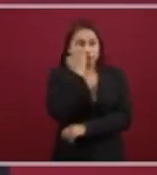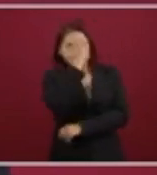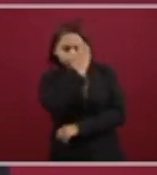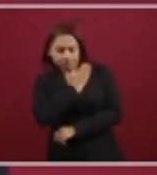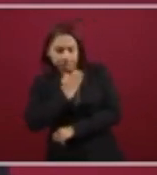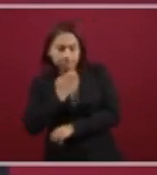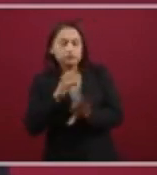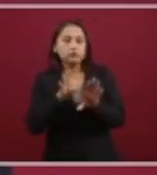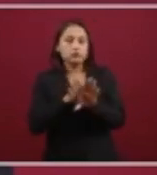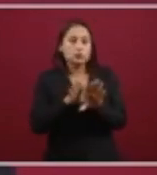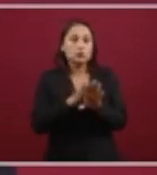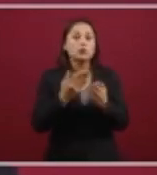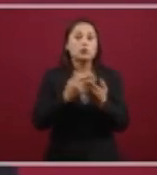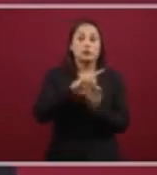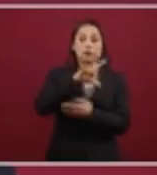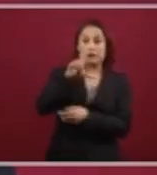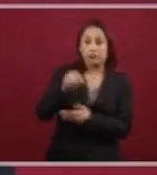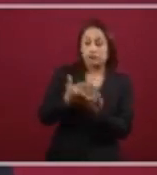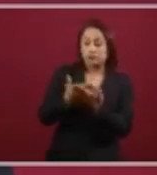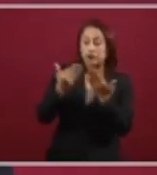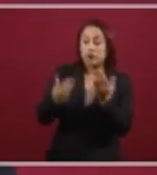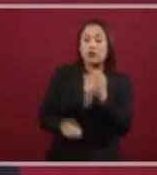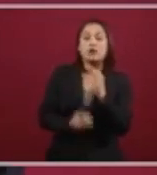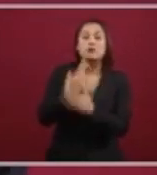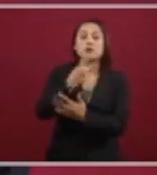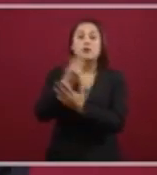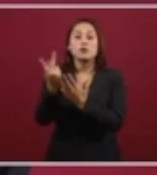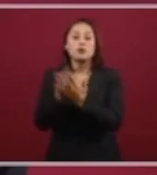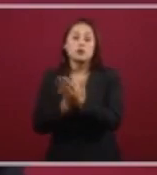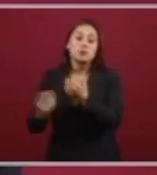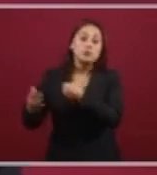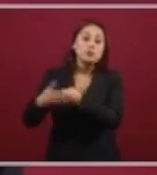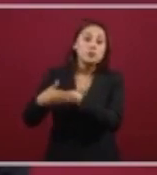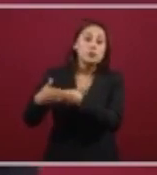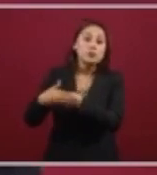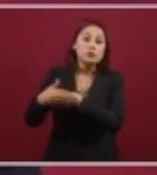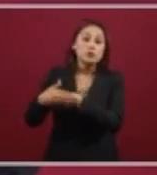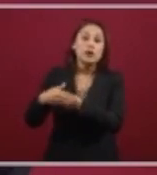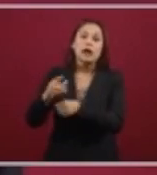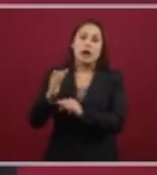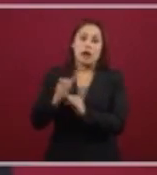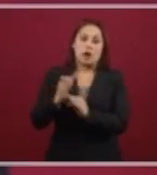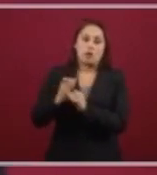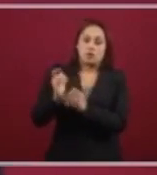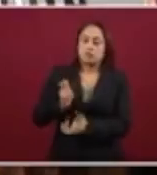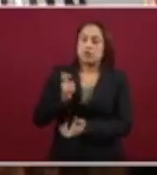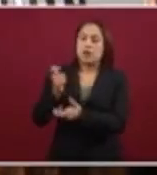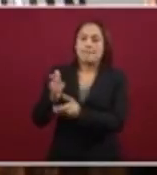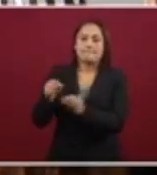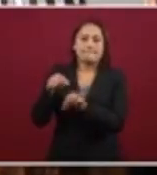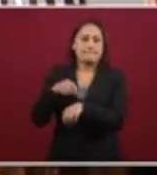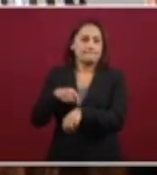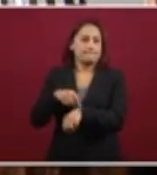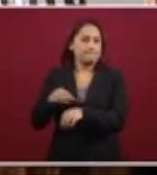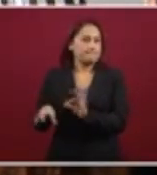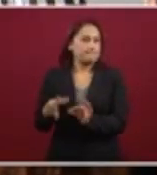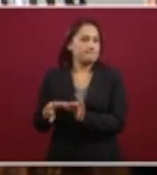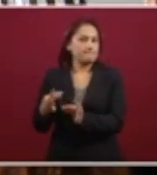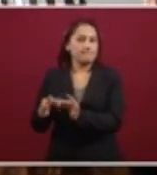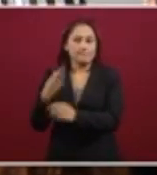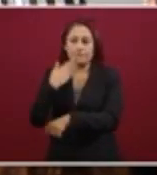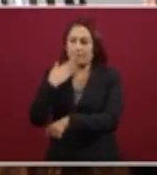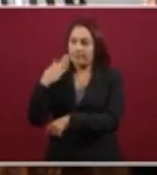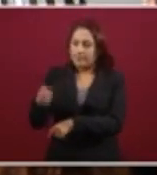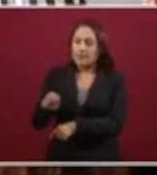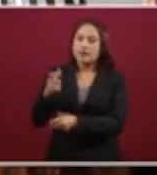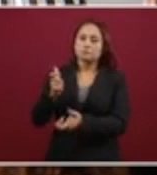medir finalmente el impacto del rendimiento cuando este se entregó a tiempo, cuando se entregó directamente y sobre todo